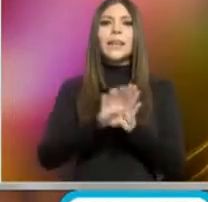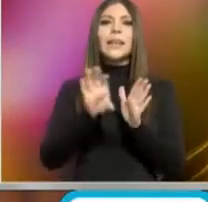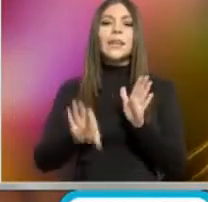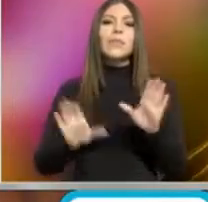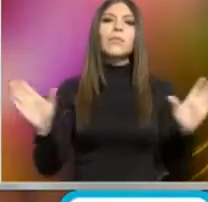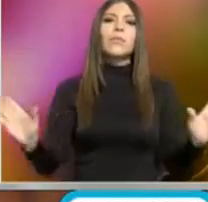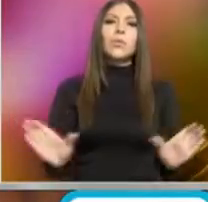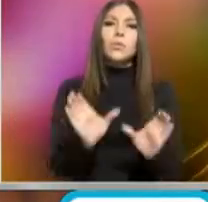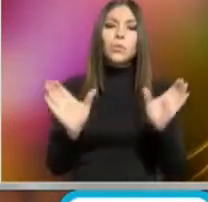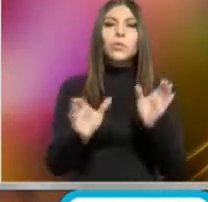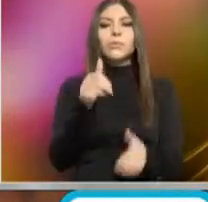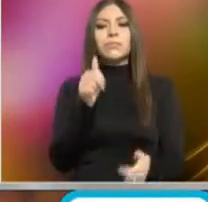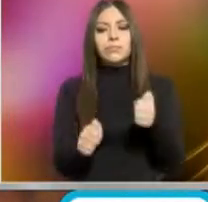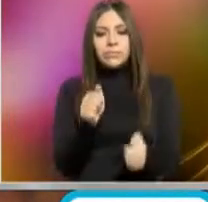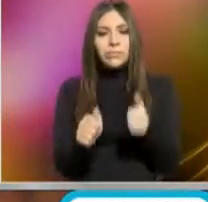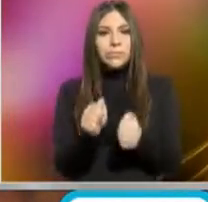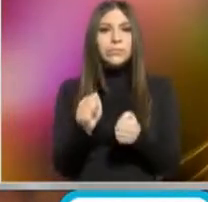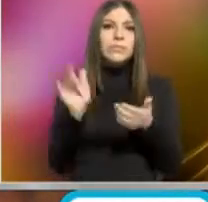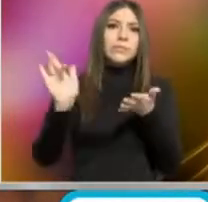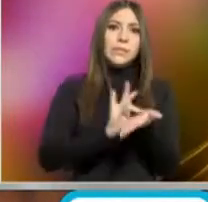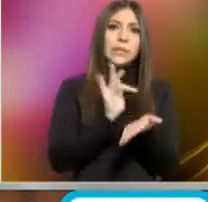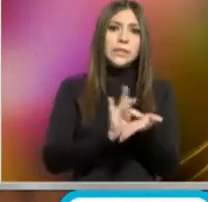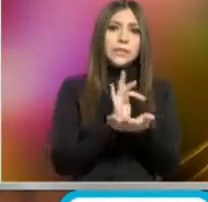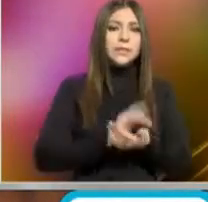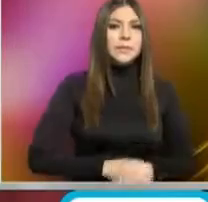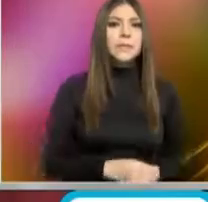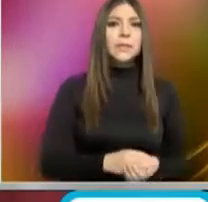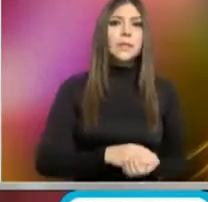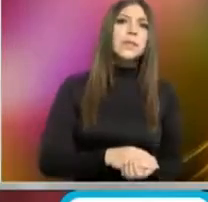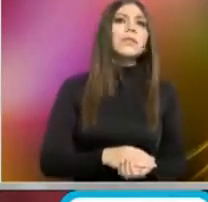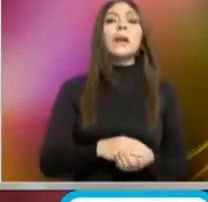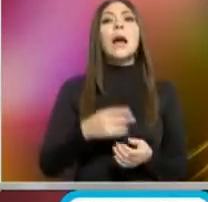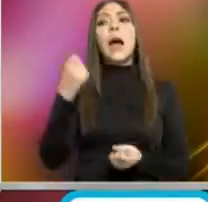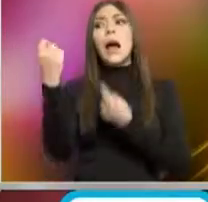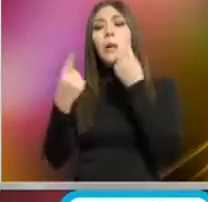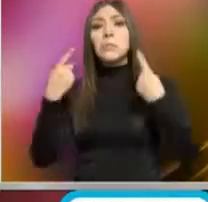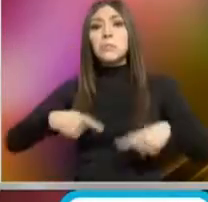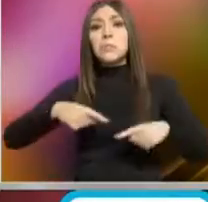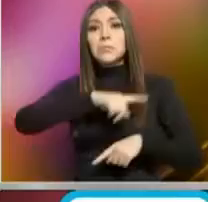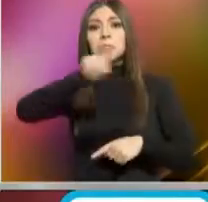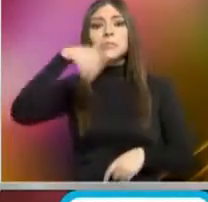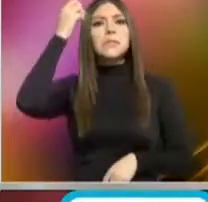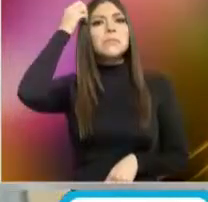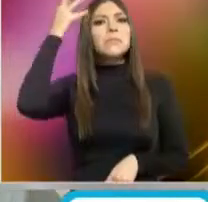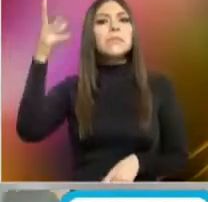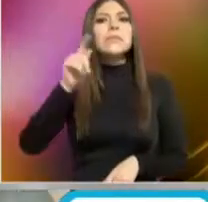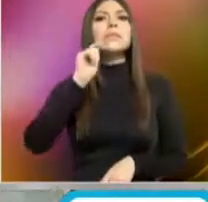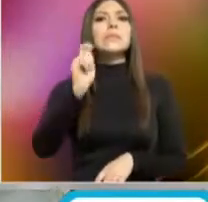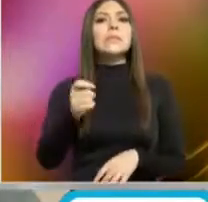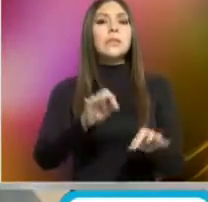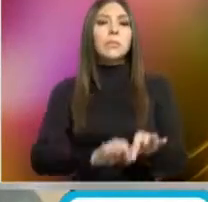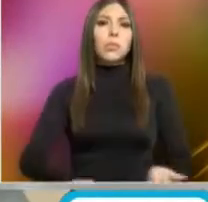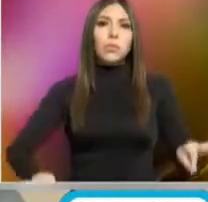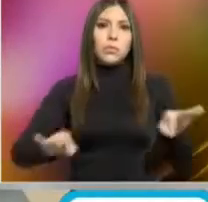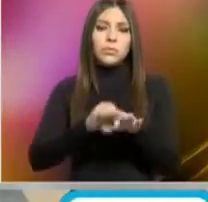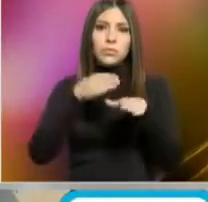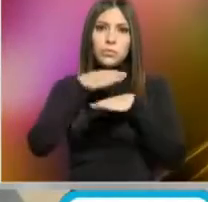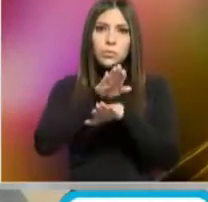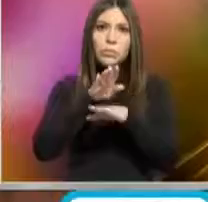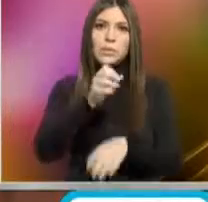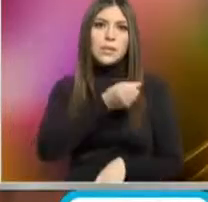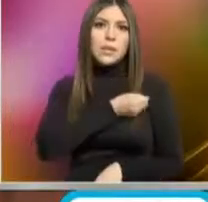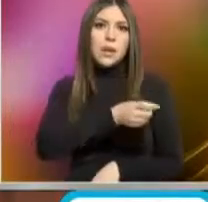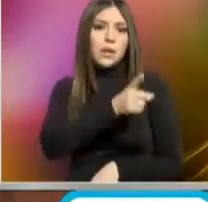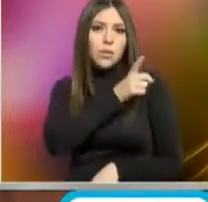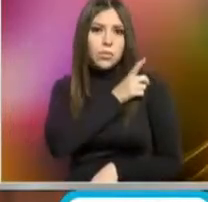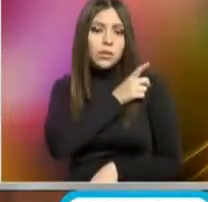las computadoras, los videojuegos. Pero se nos olvida mucho lo que tiene que ver con la salud. Así es. Al